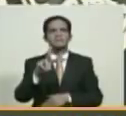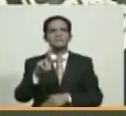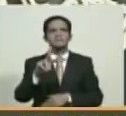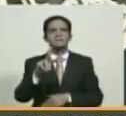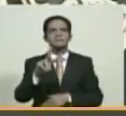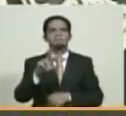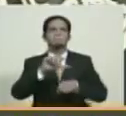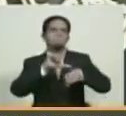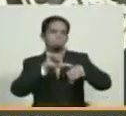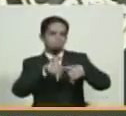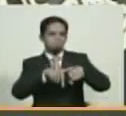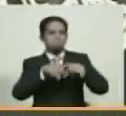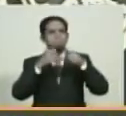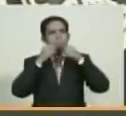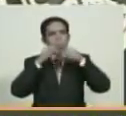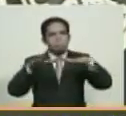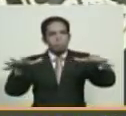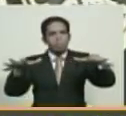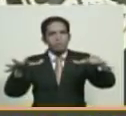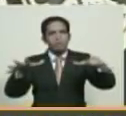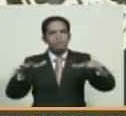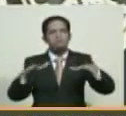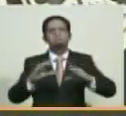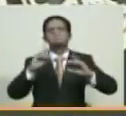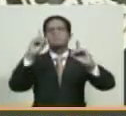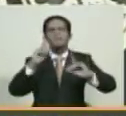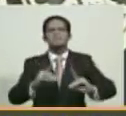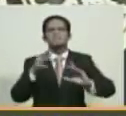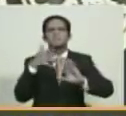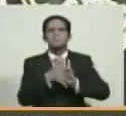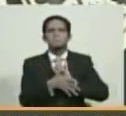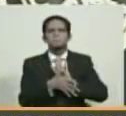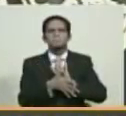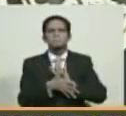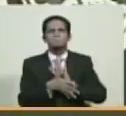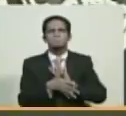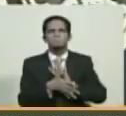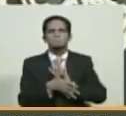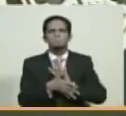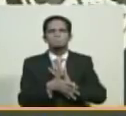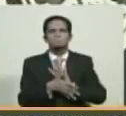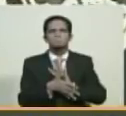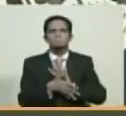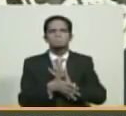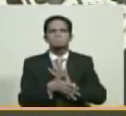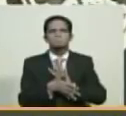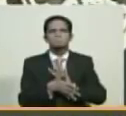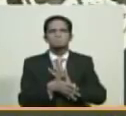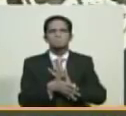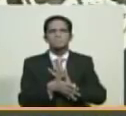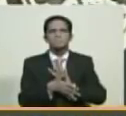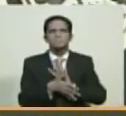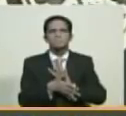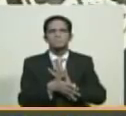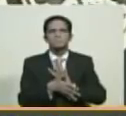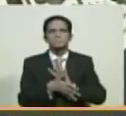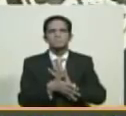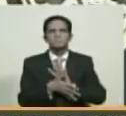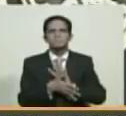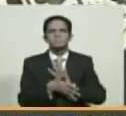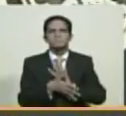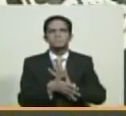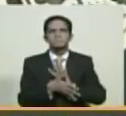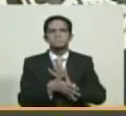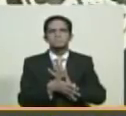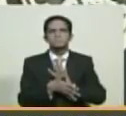Gaceta Oficial de hoy, una decisión que pone en práctica un instrumento de política monetaria que